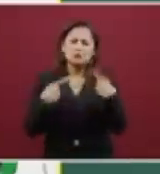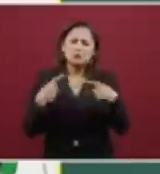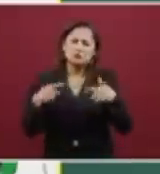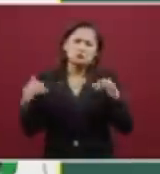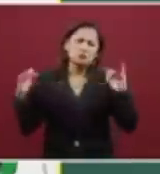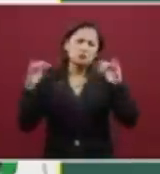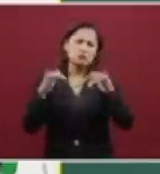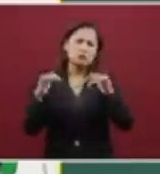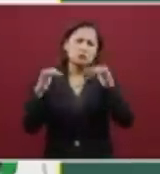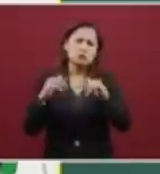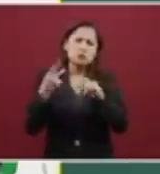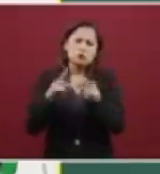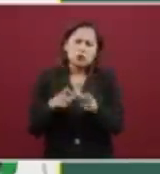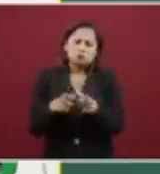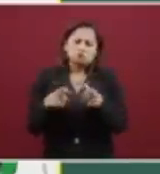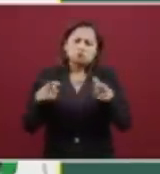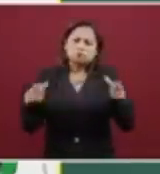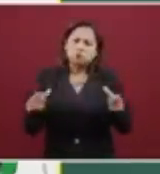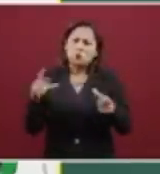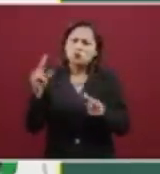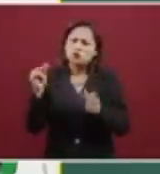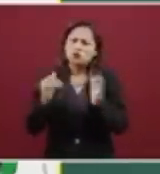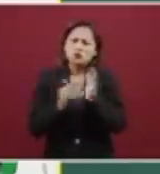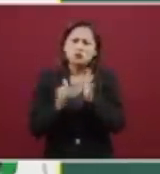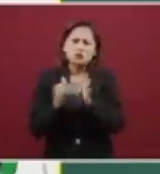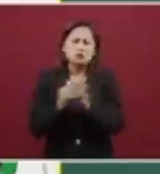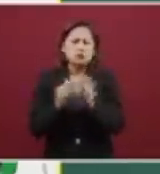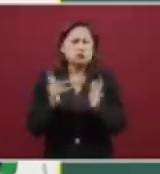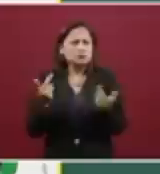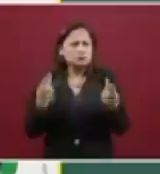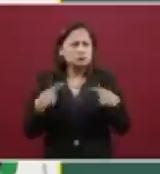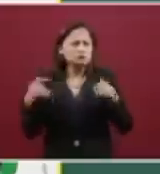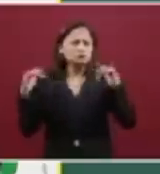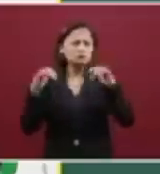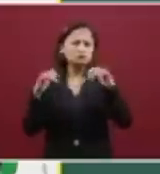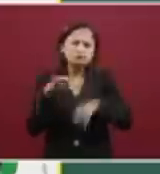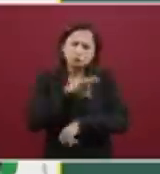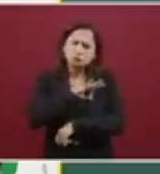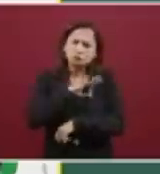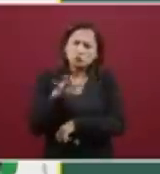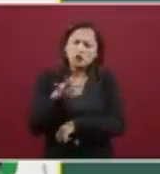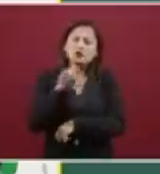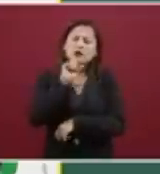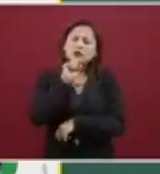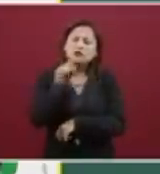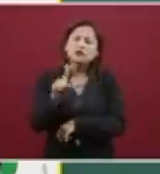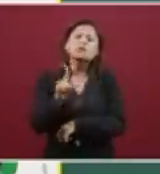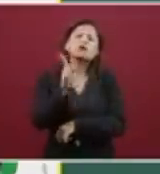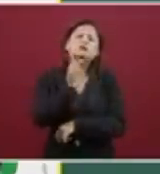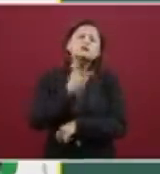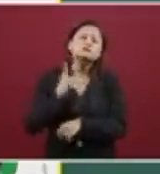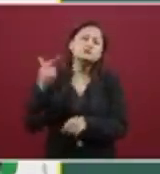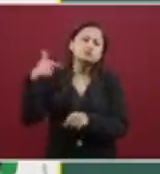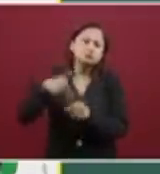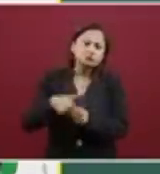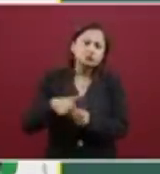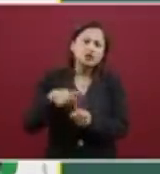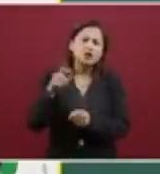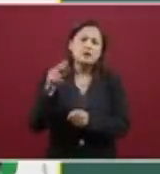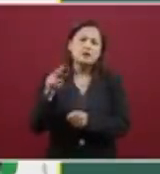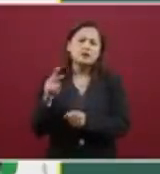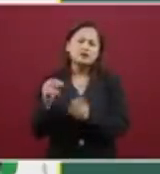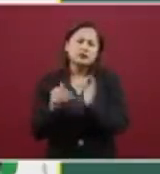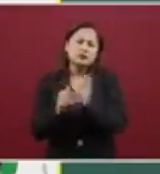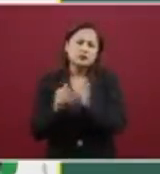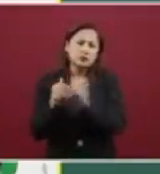escalable para llegar a 80 millones de pasajeros tendrá un terminal de combustible que iniciará con la capacidad de 25 millones de litros de